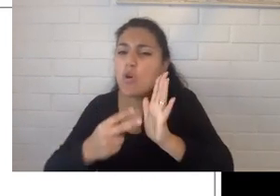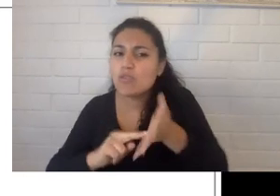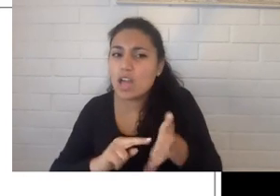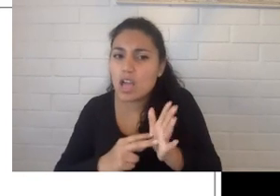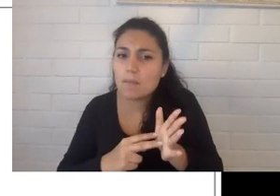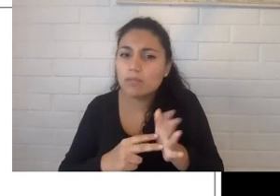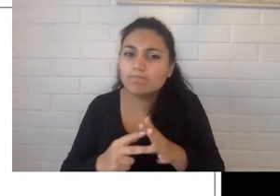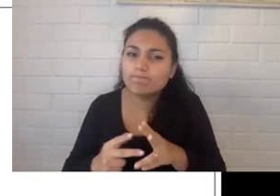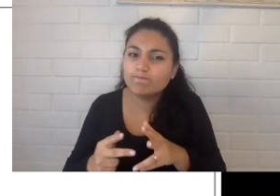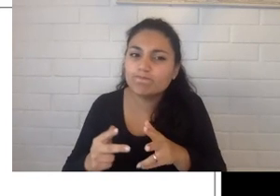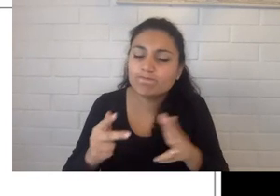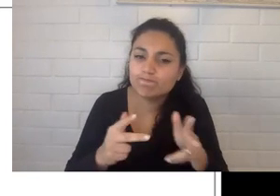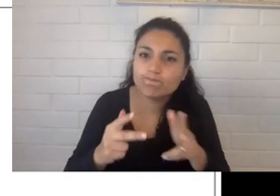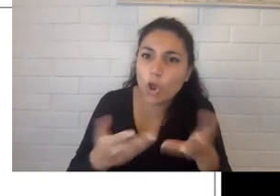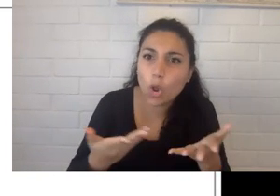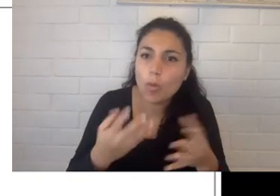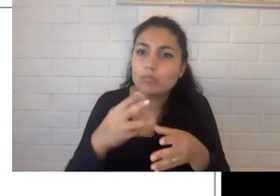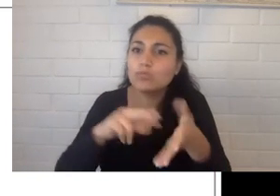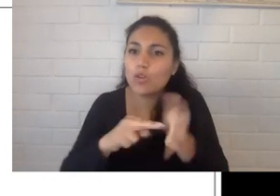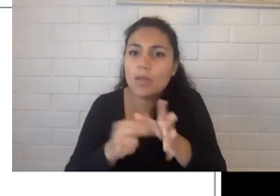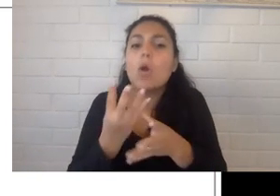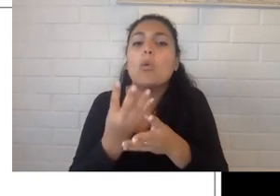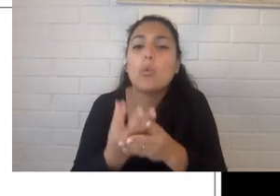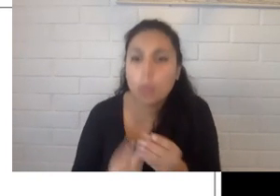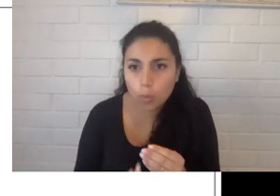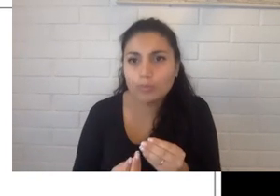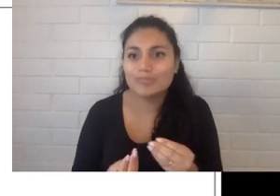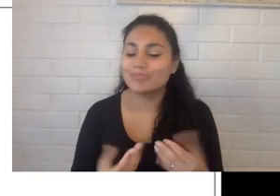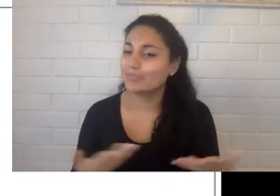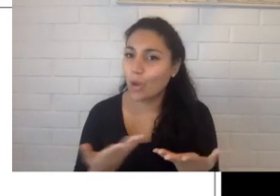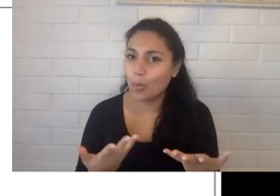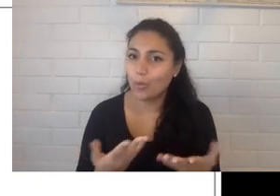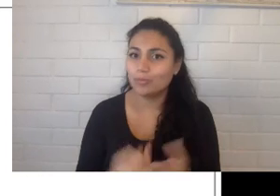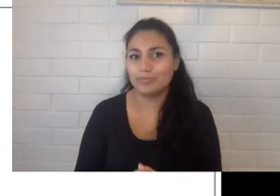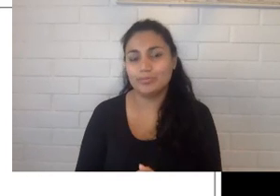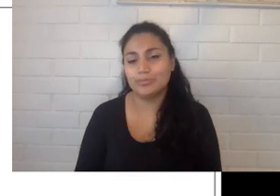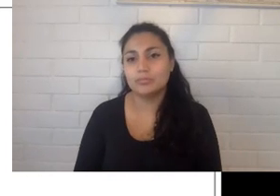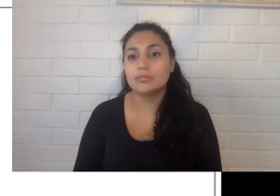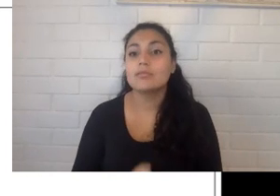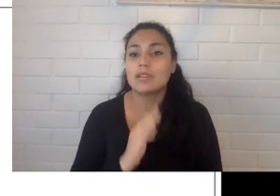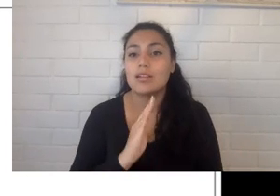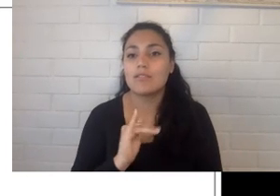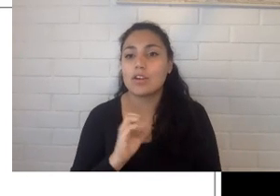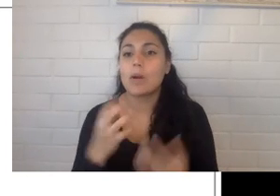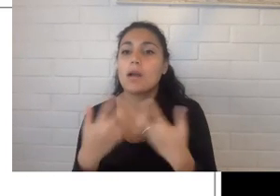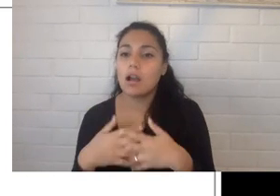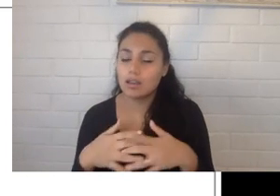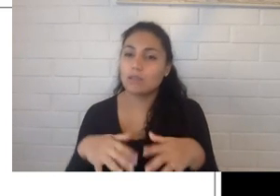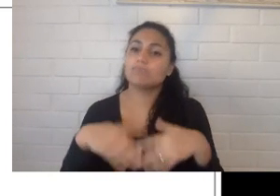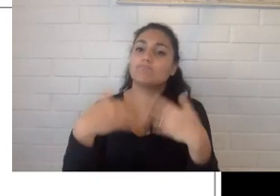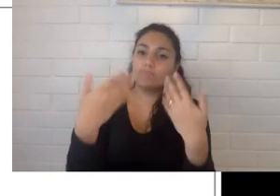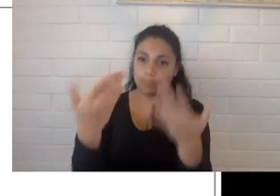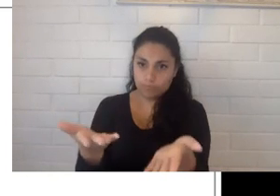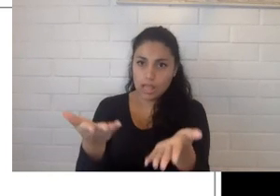puede ver sometido este cuerpo, ¿ya? Entonces, en definitiva, la biomecánica está a disposición